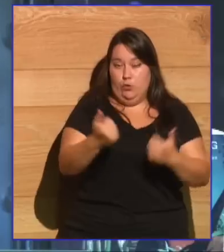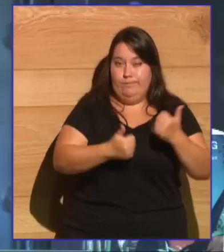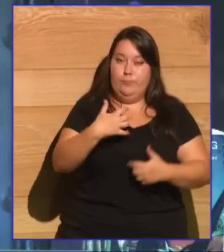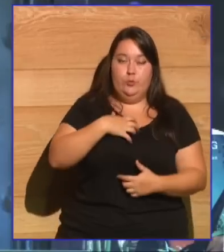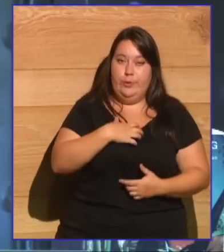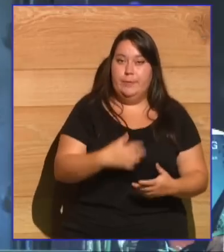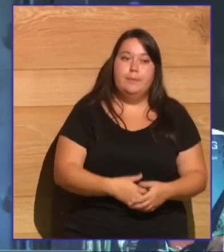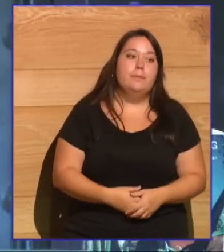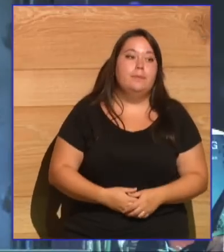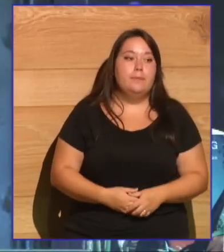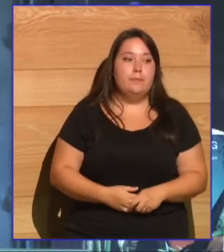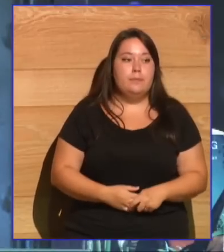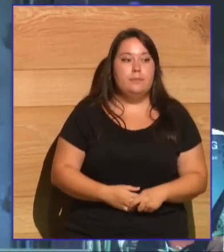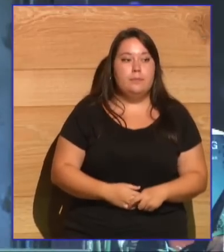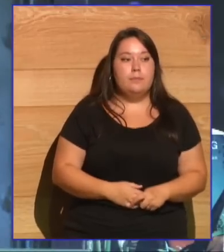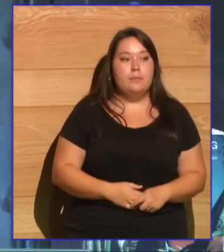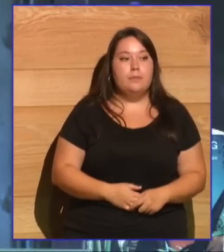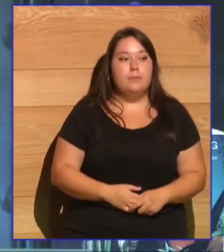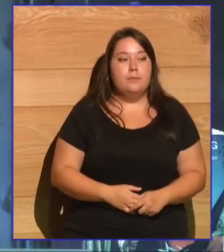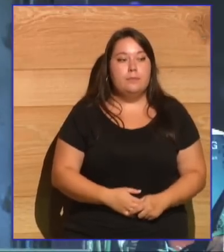de lo más absurdo